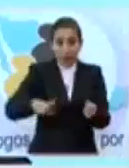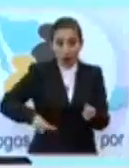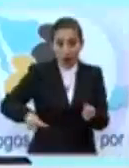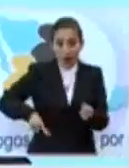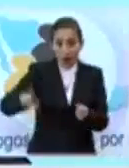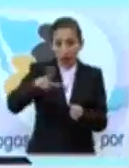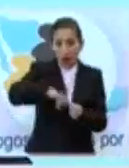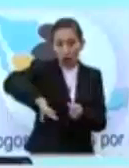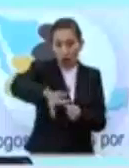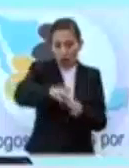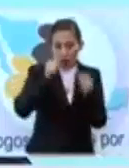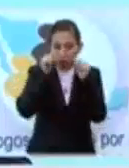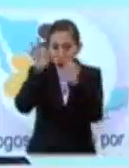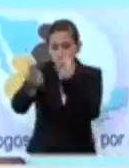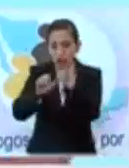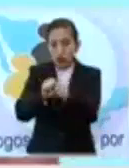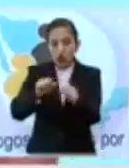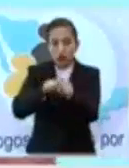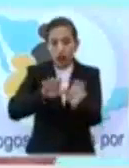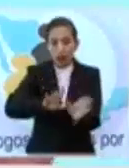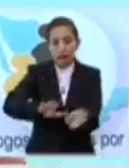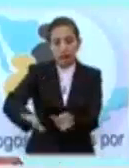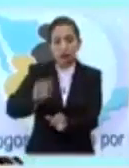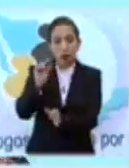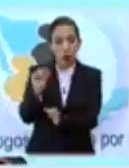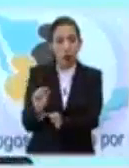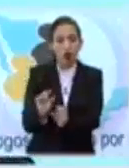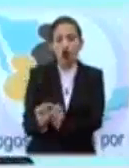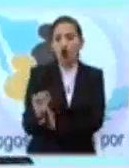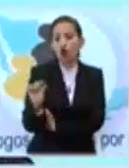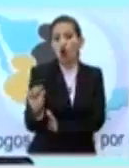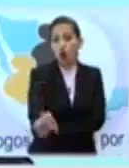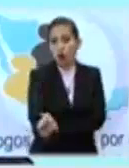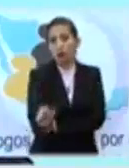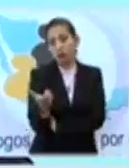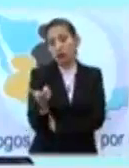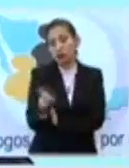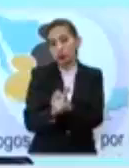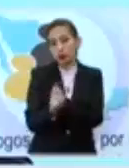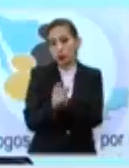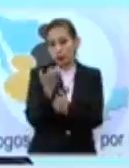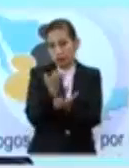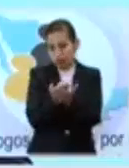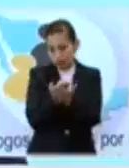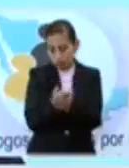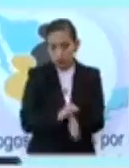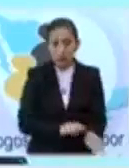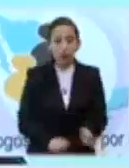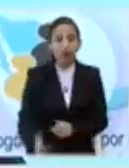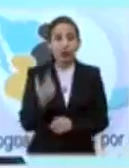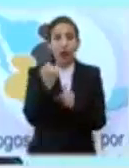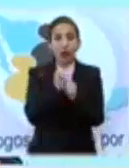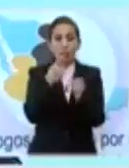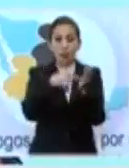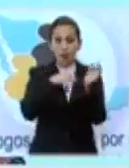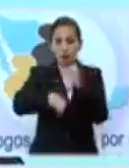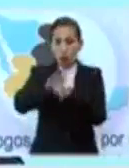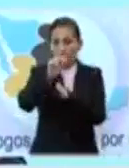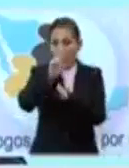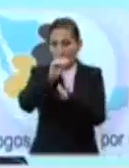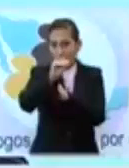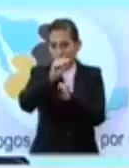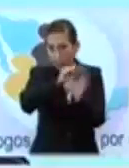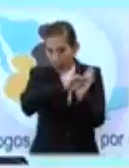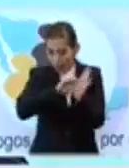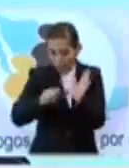áreas sociales fue uno de los menores de América Latina por esta crisis económica. En los años 90